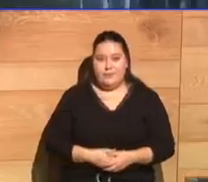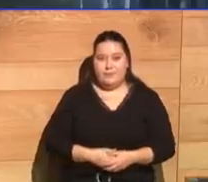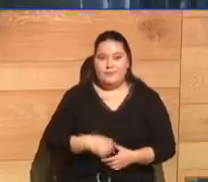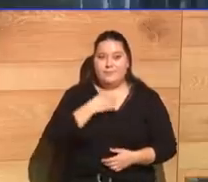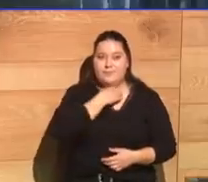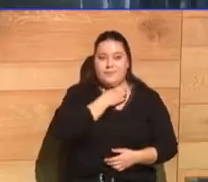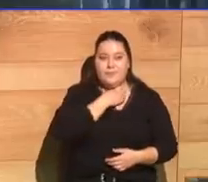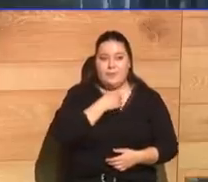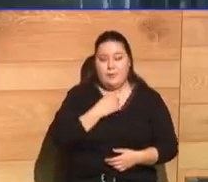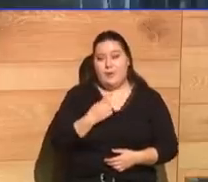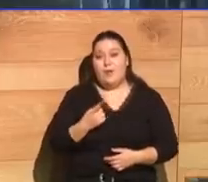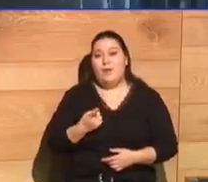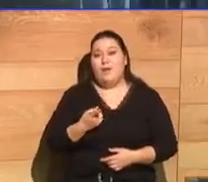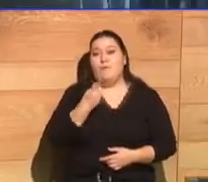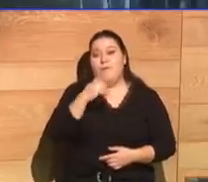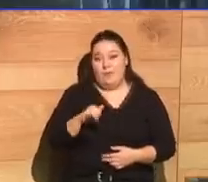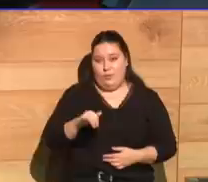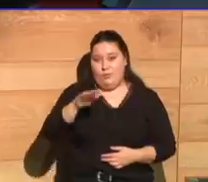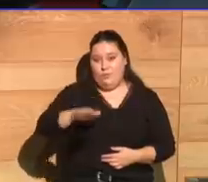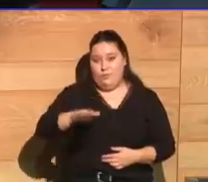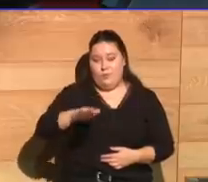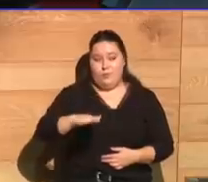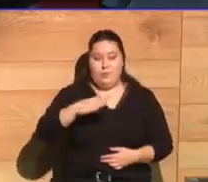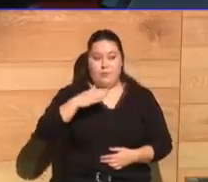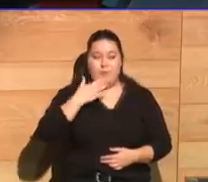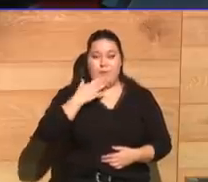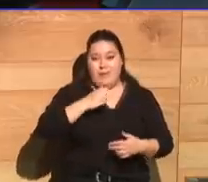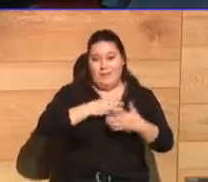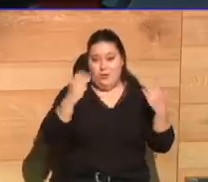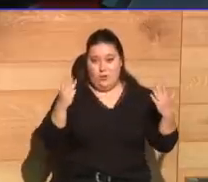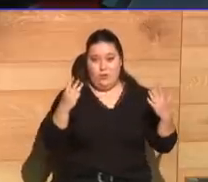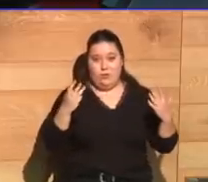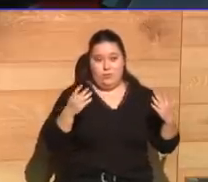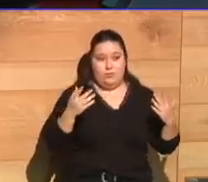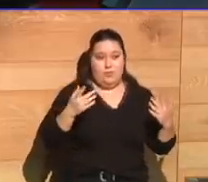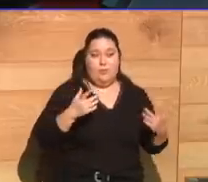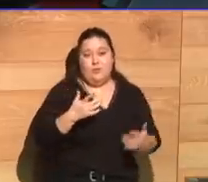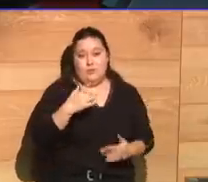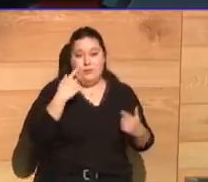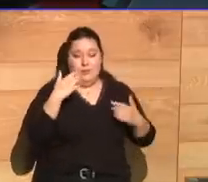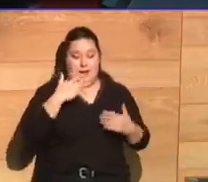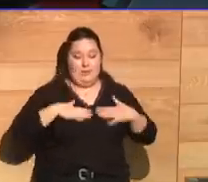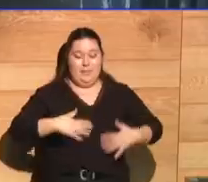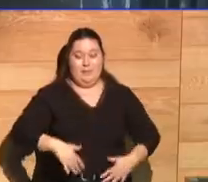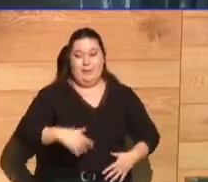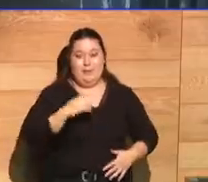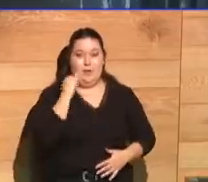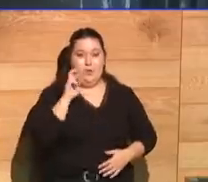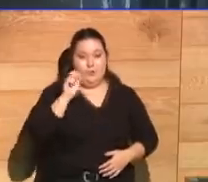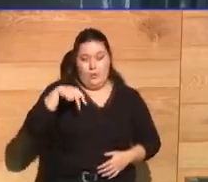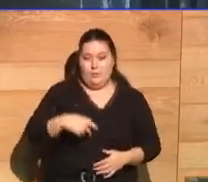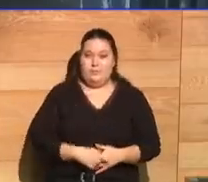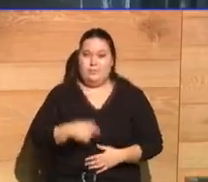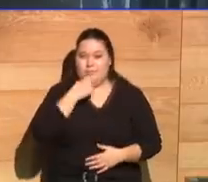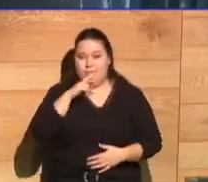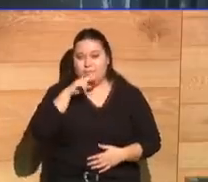Cuidado, puede haber ouija. Algún día un niño de 18 años llevará una camiseta con Juan y nosotros en Todopoderosos, ¿vale? And I'm talking like this,